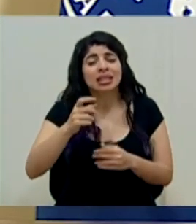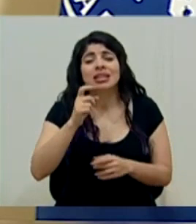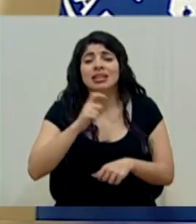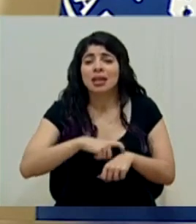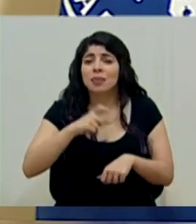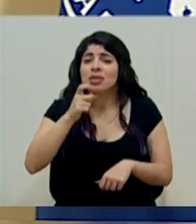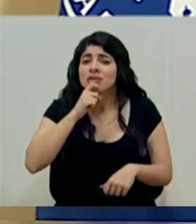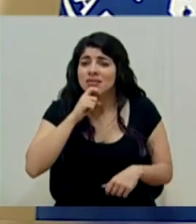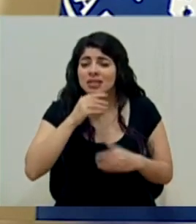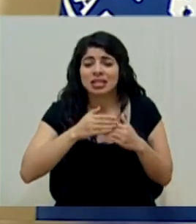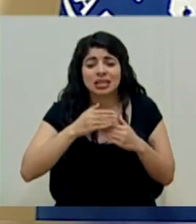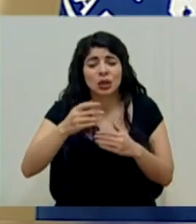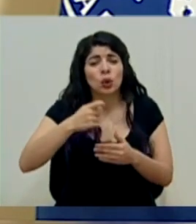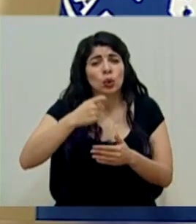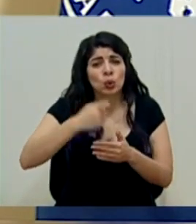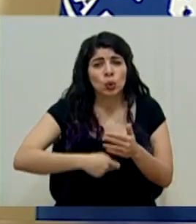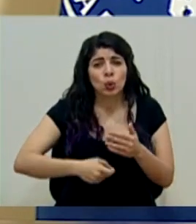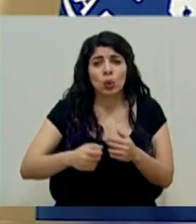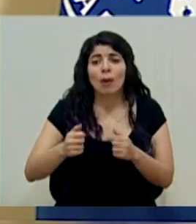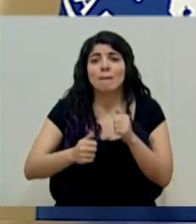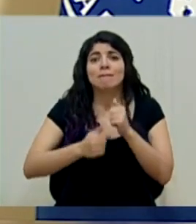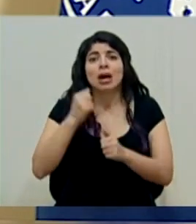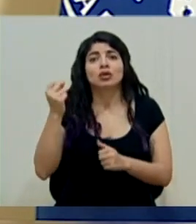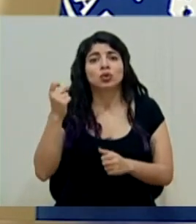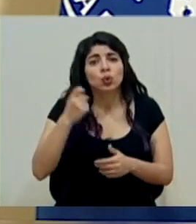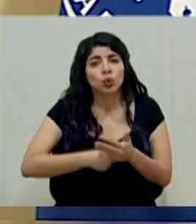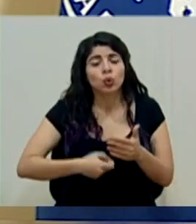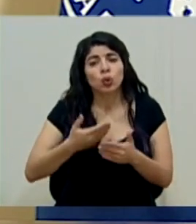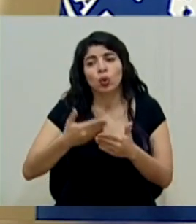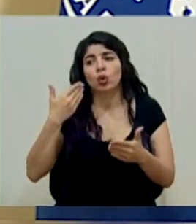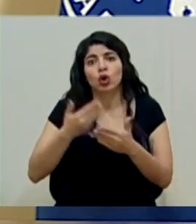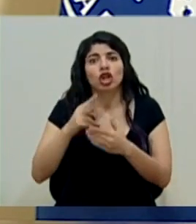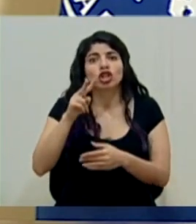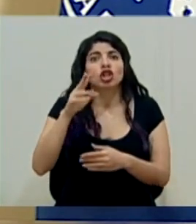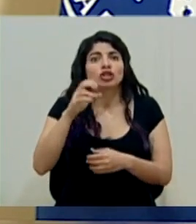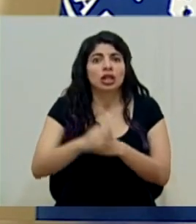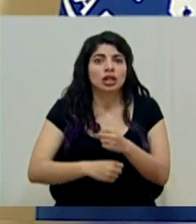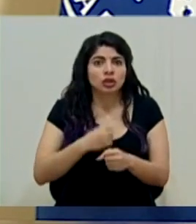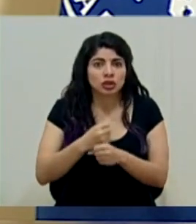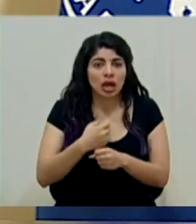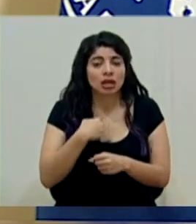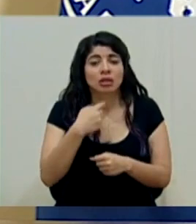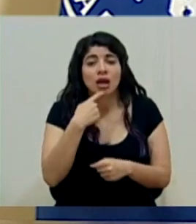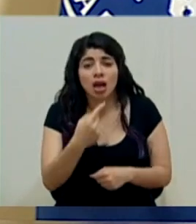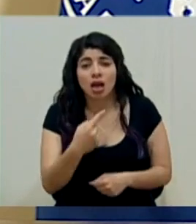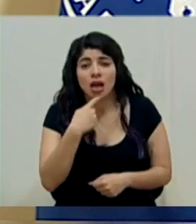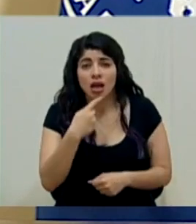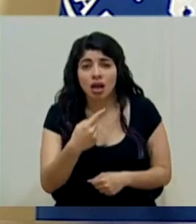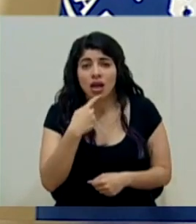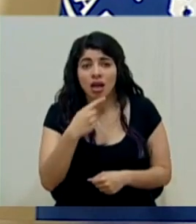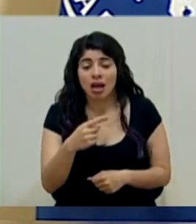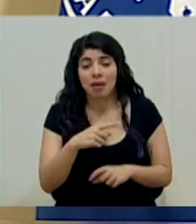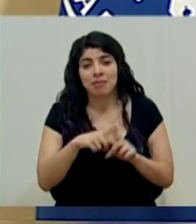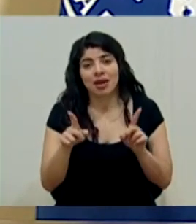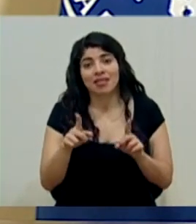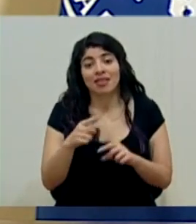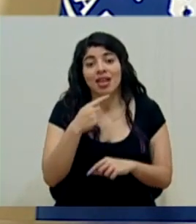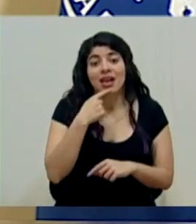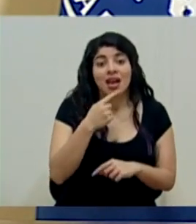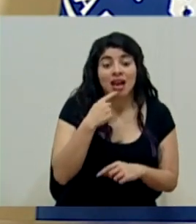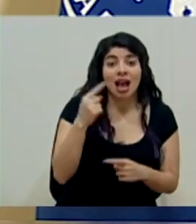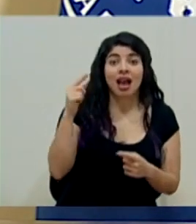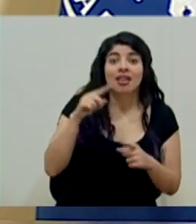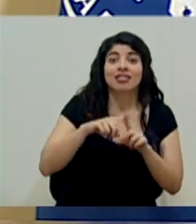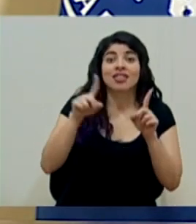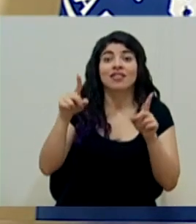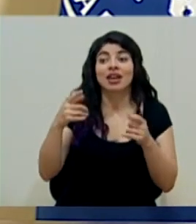duros, de los más duros de los últimos 200 años. Ciertamente, una cosa es decirlo y otra cosa es cuando ya nos